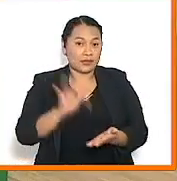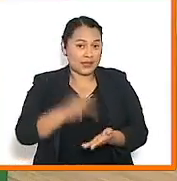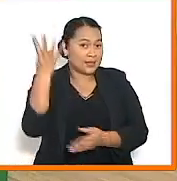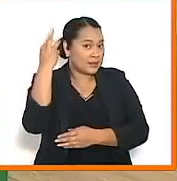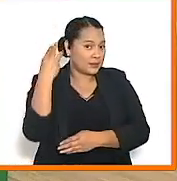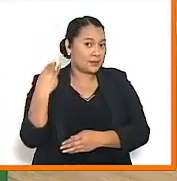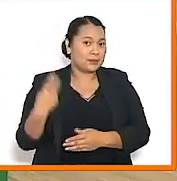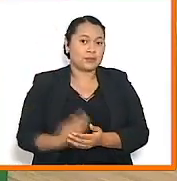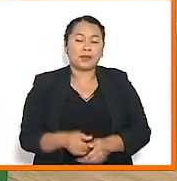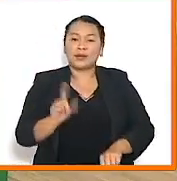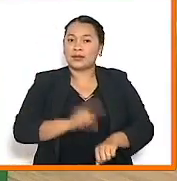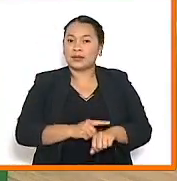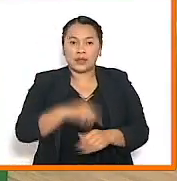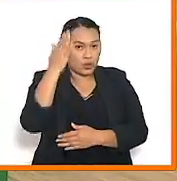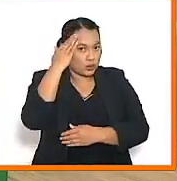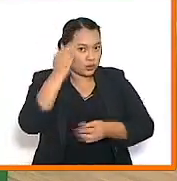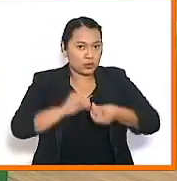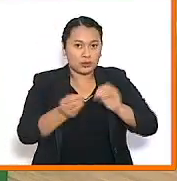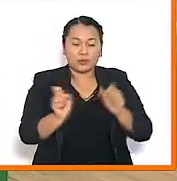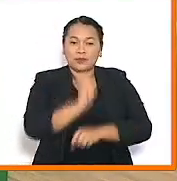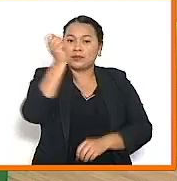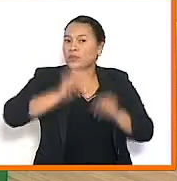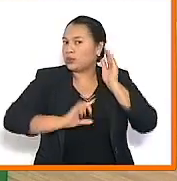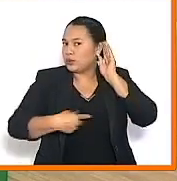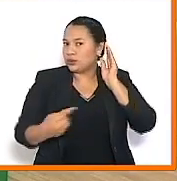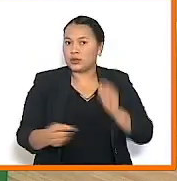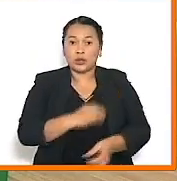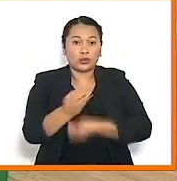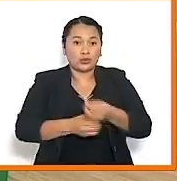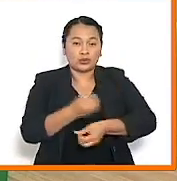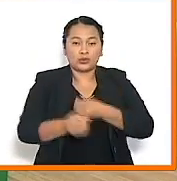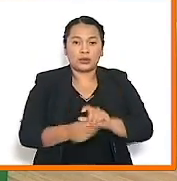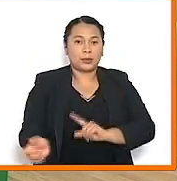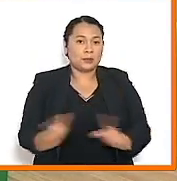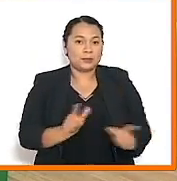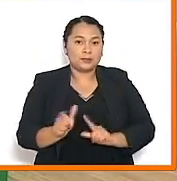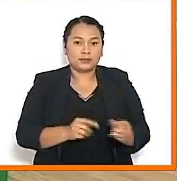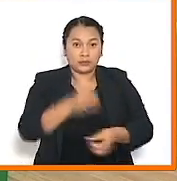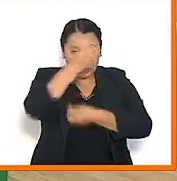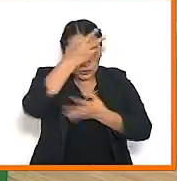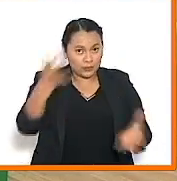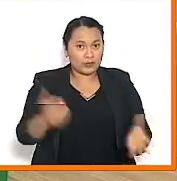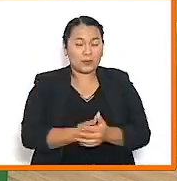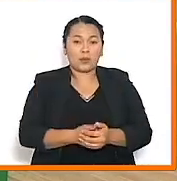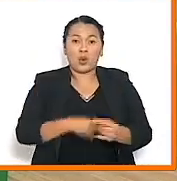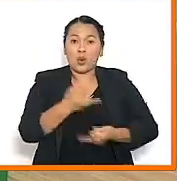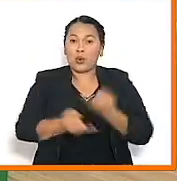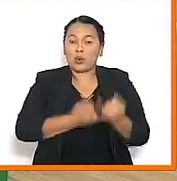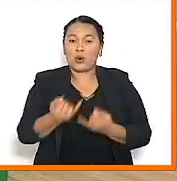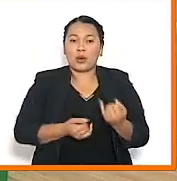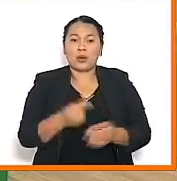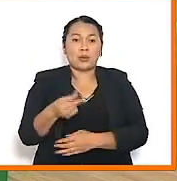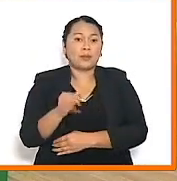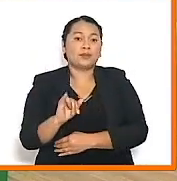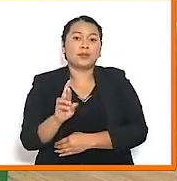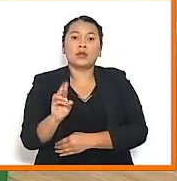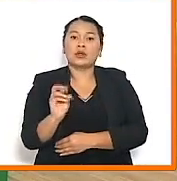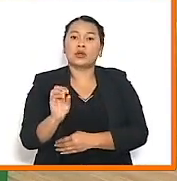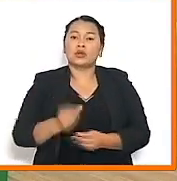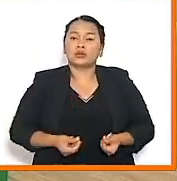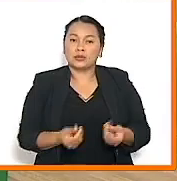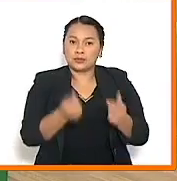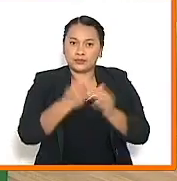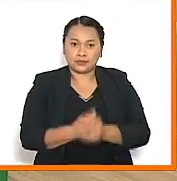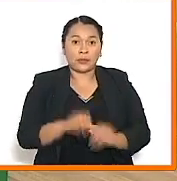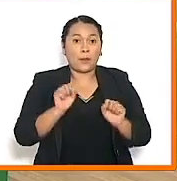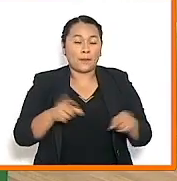ganador para Diaria. Ahora que nuestras esferas ya están en juego, también te quiero comentar que con giros al instante de Instacash puedes ganar hasta